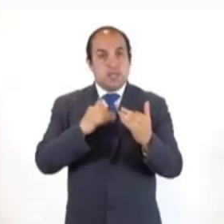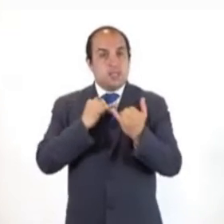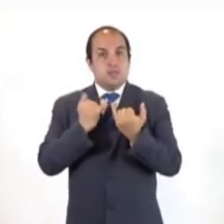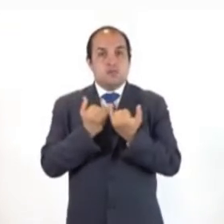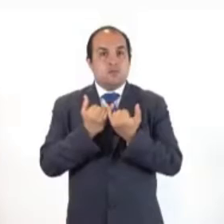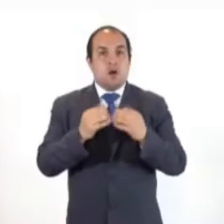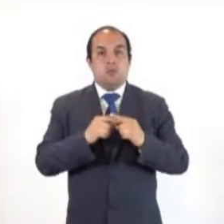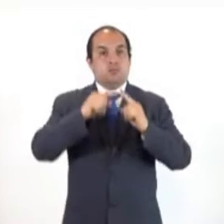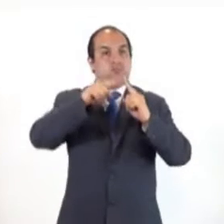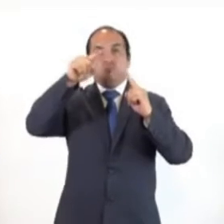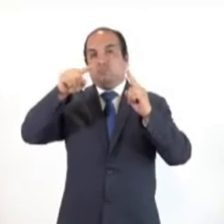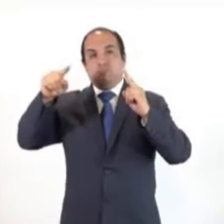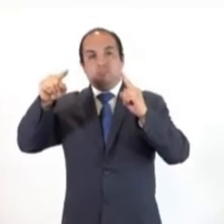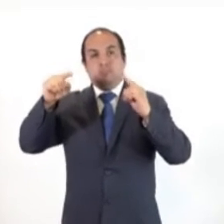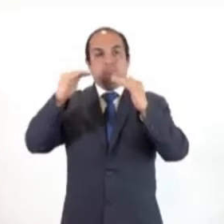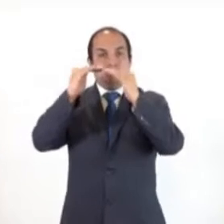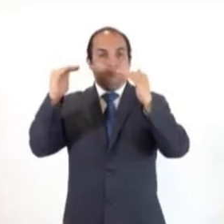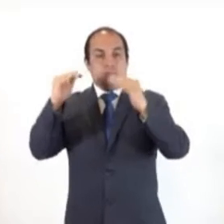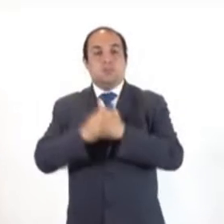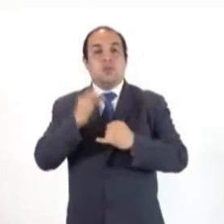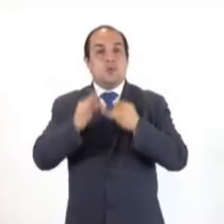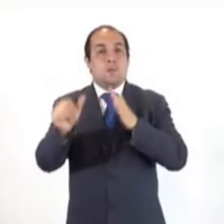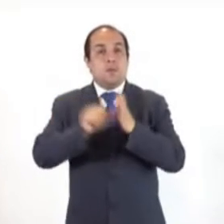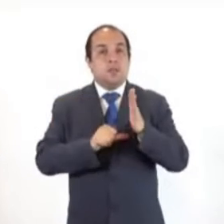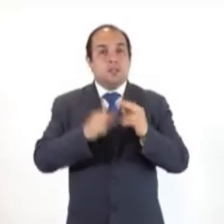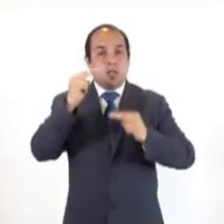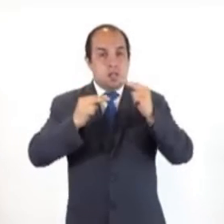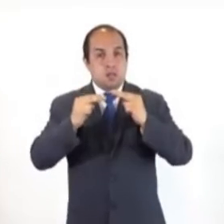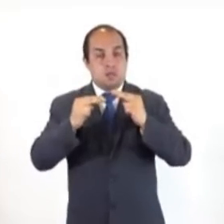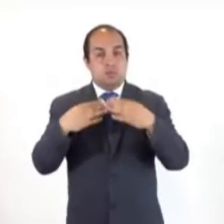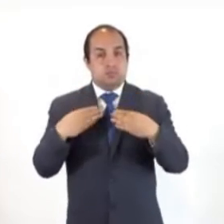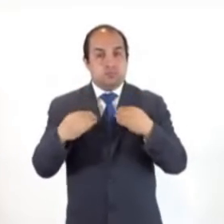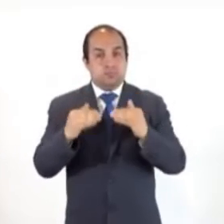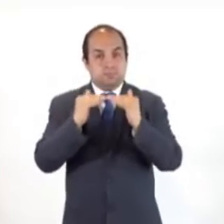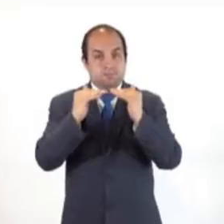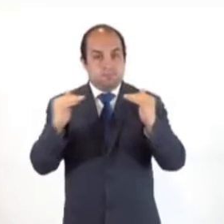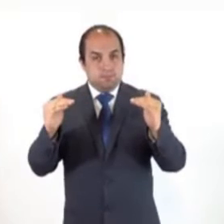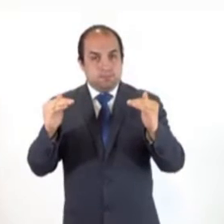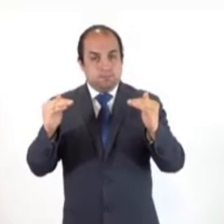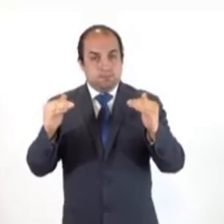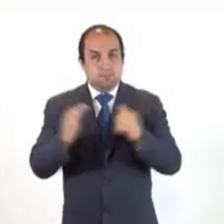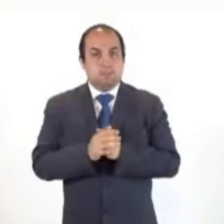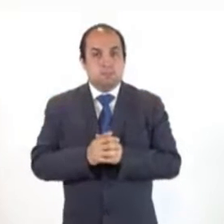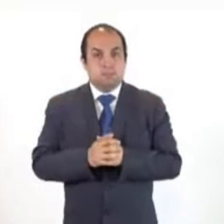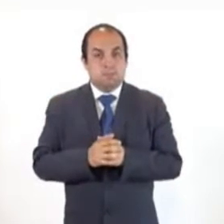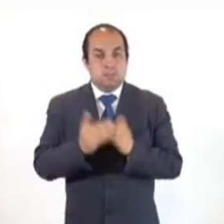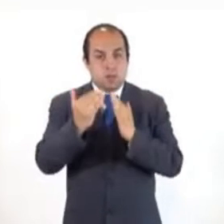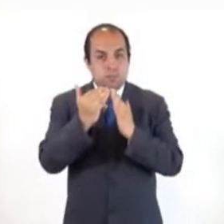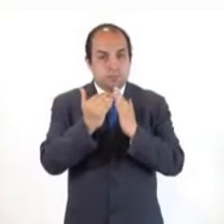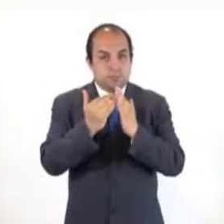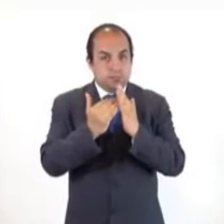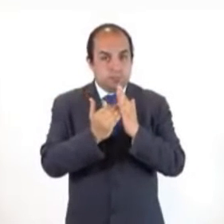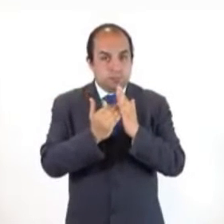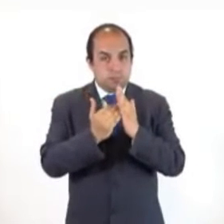número de contagiados. Lo que podemos ver es que en el último mes la tasa reproductiva estable de medida a través